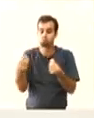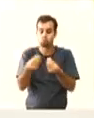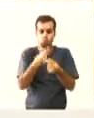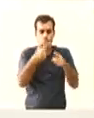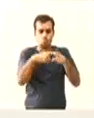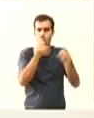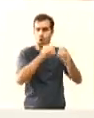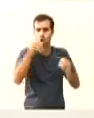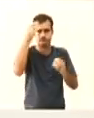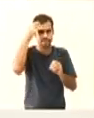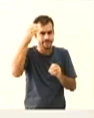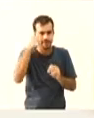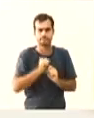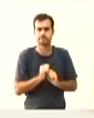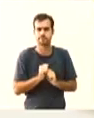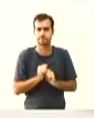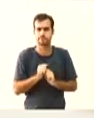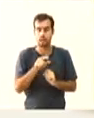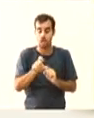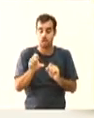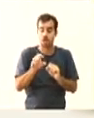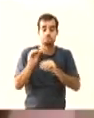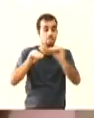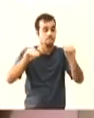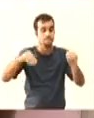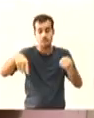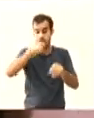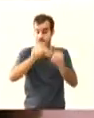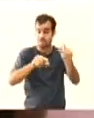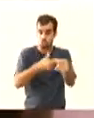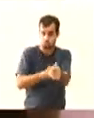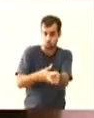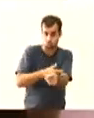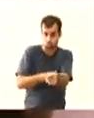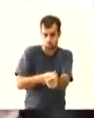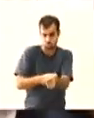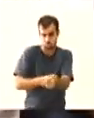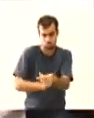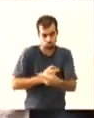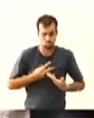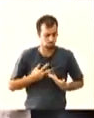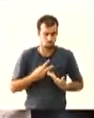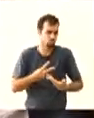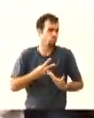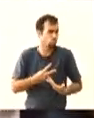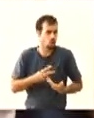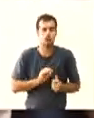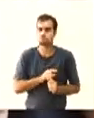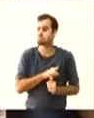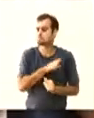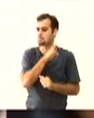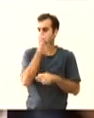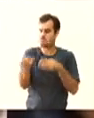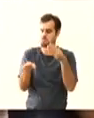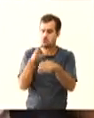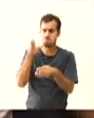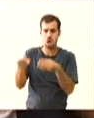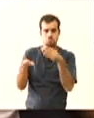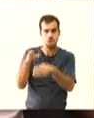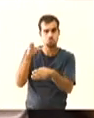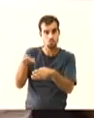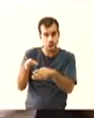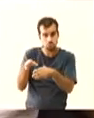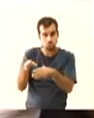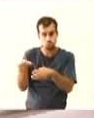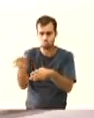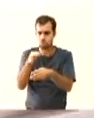diferentes organizaciones de masa que convocan a los donantes voluntarios de sangre para acudir a los diferentes centros de extracciones